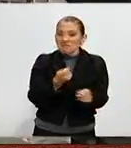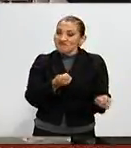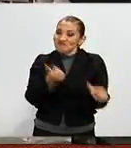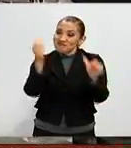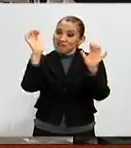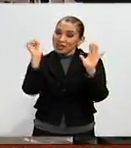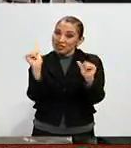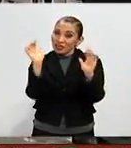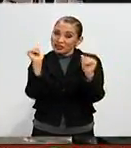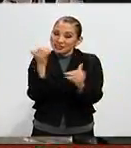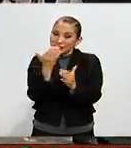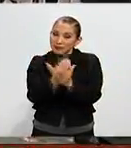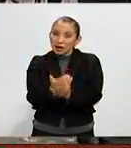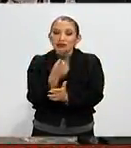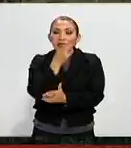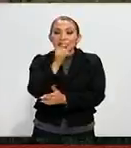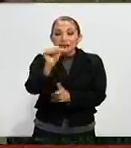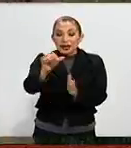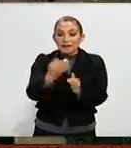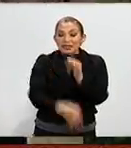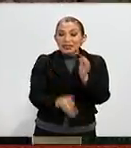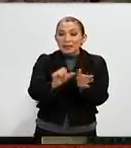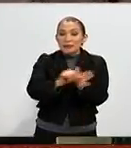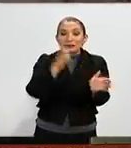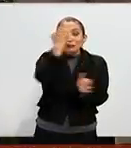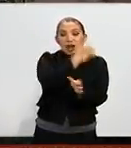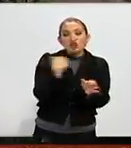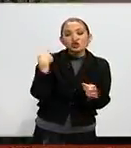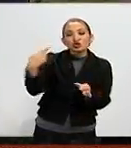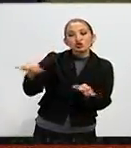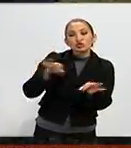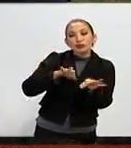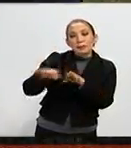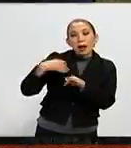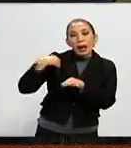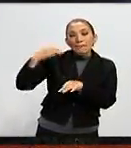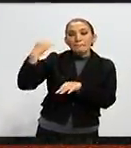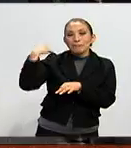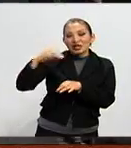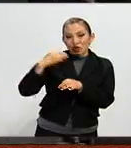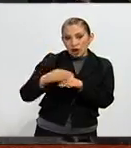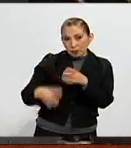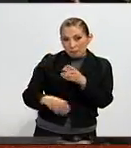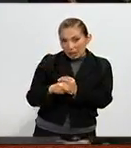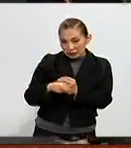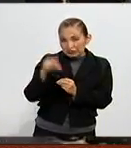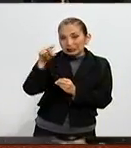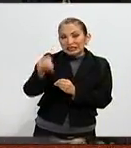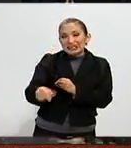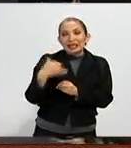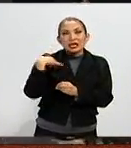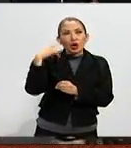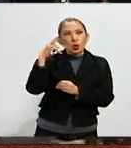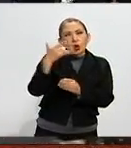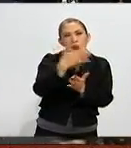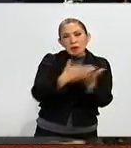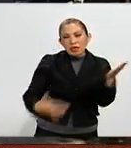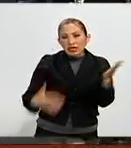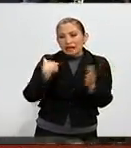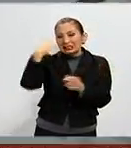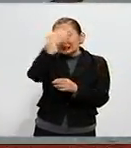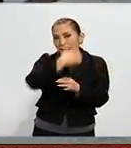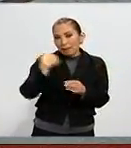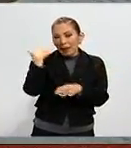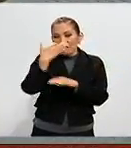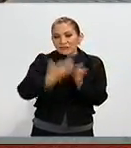del servicio. Precisó que a fin de mes se efectuará la evaluación del desempeño extraordinario en Michoacán y a mediados de junio se aplicarán los